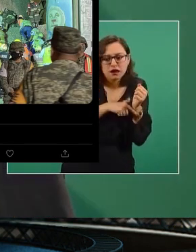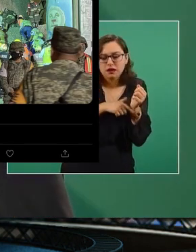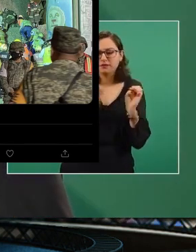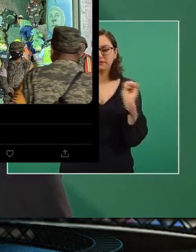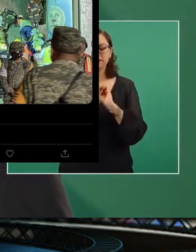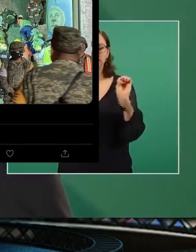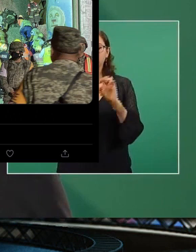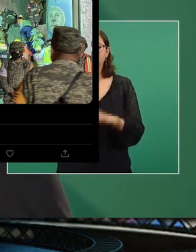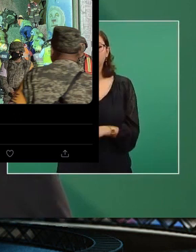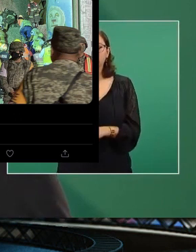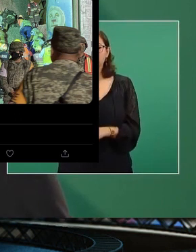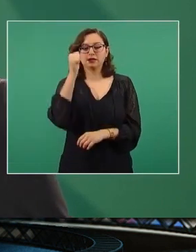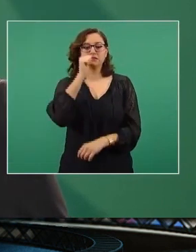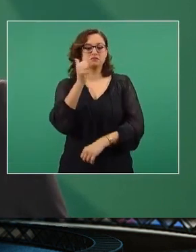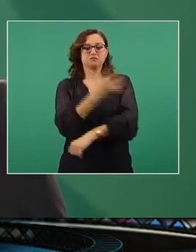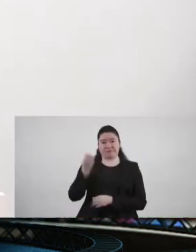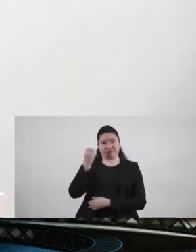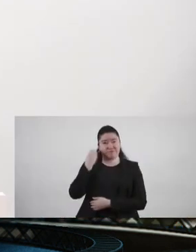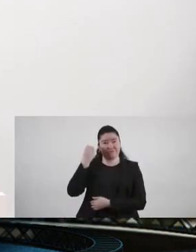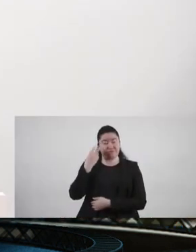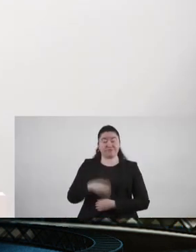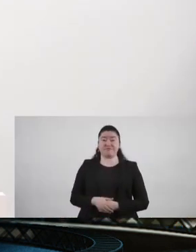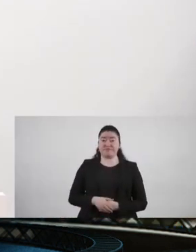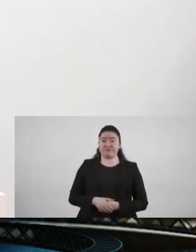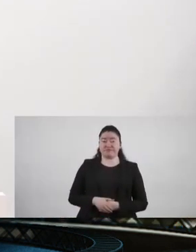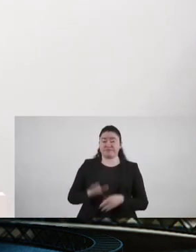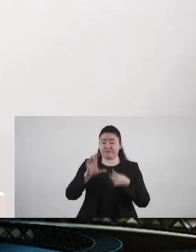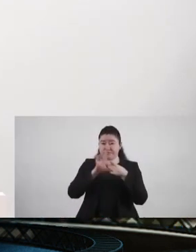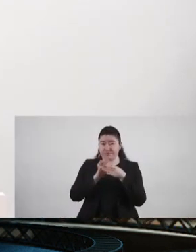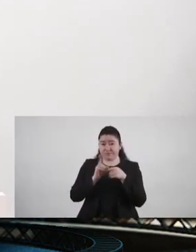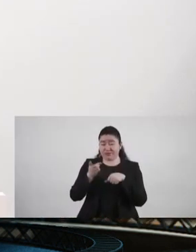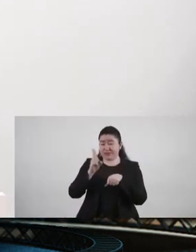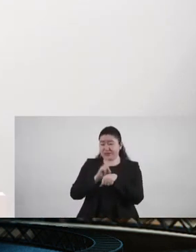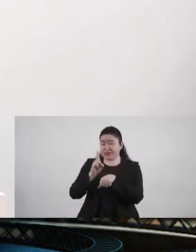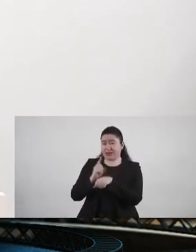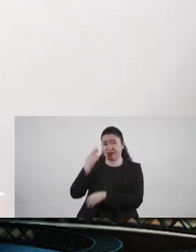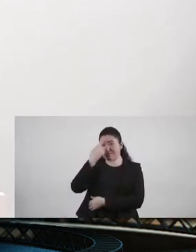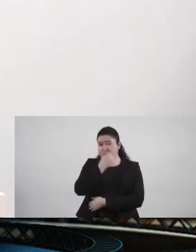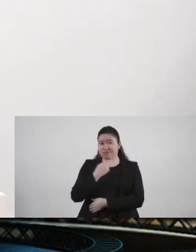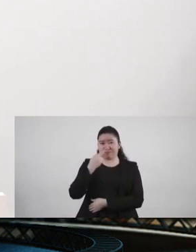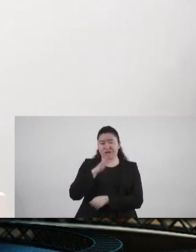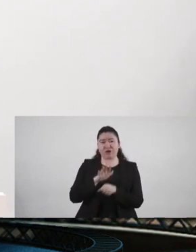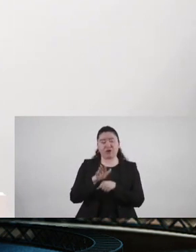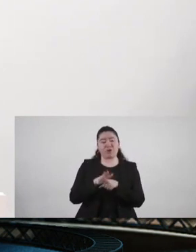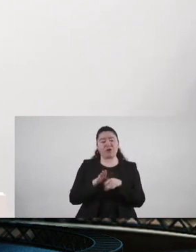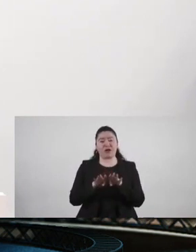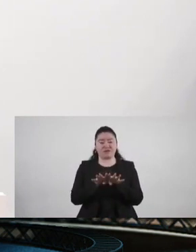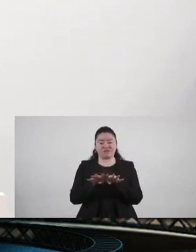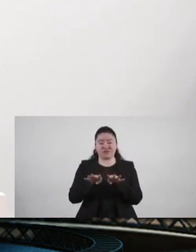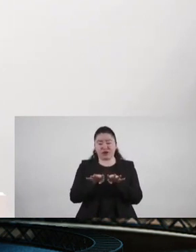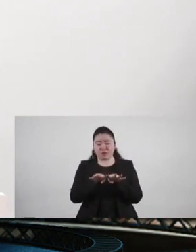se habla con la verdad. Los detalles de la revisión diaria tienen que ver con la nivelación de la vía, con